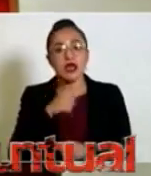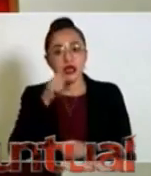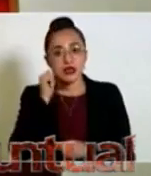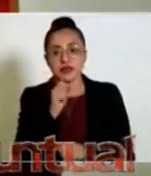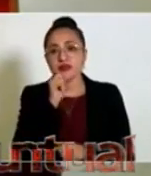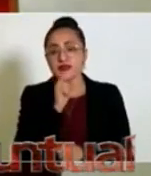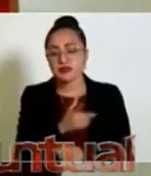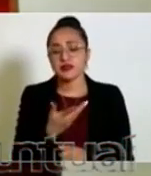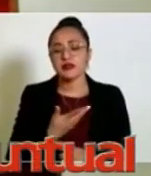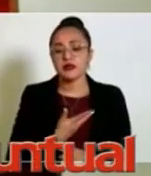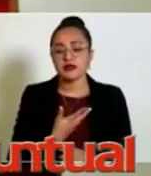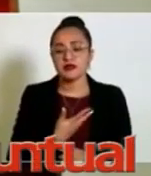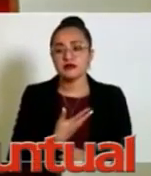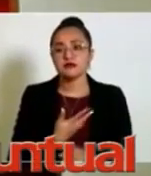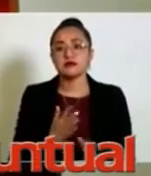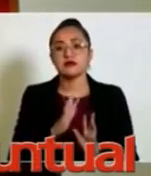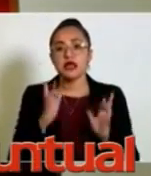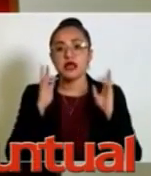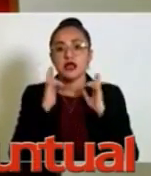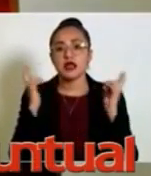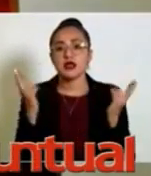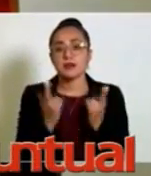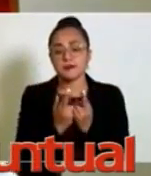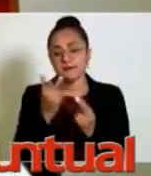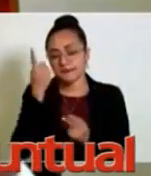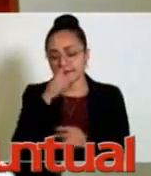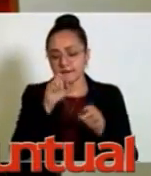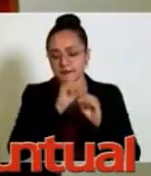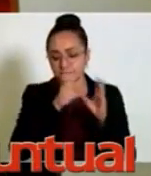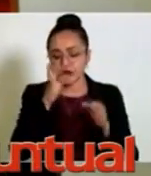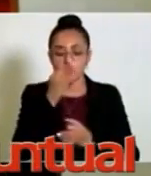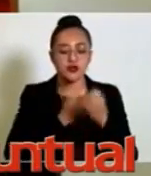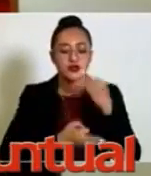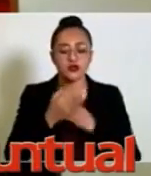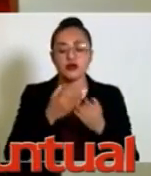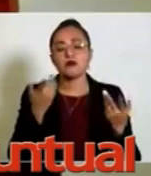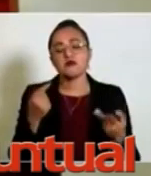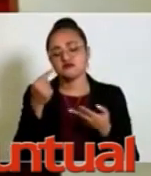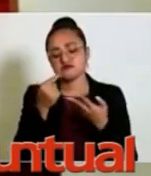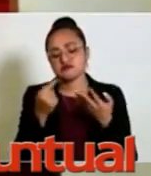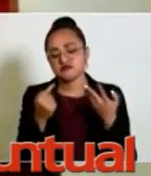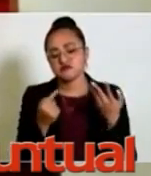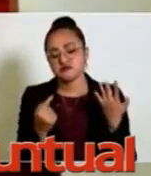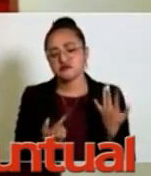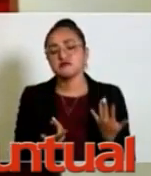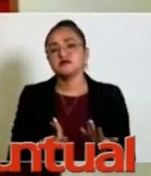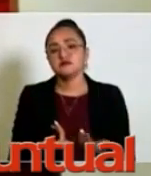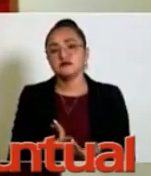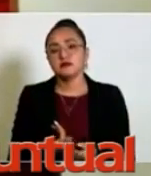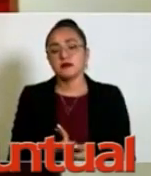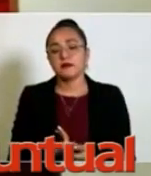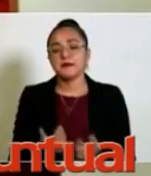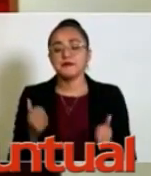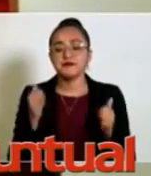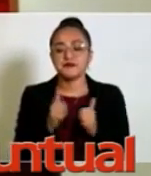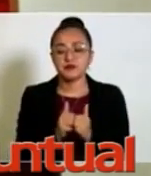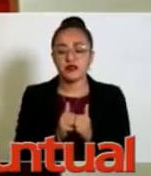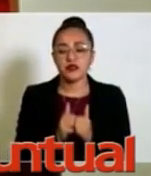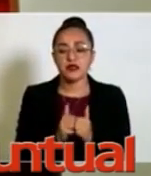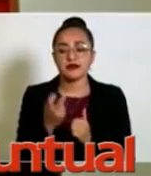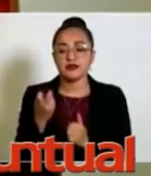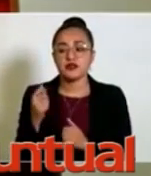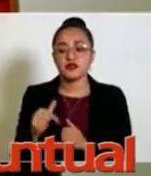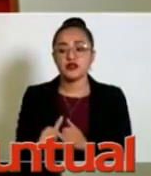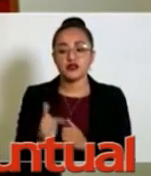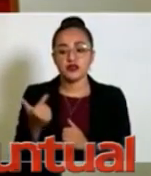se tenía planteada una reunión para aclarar todos los términos de este sistema con justamente